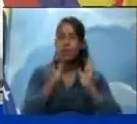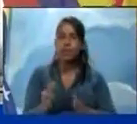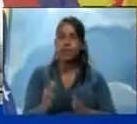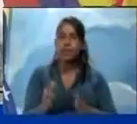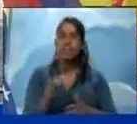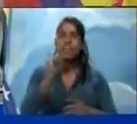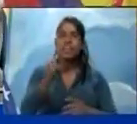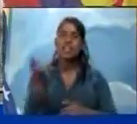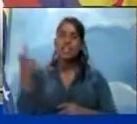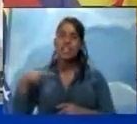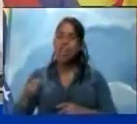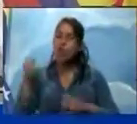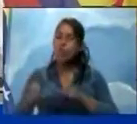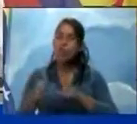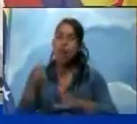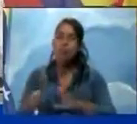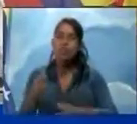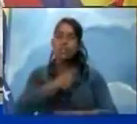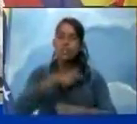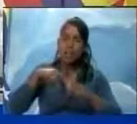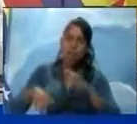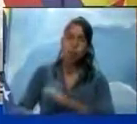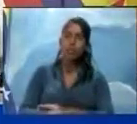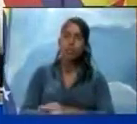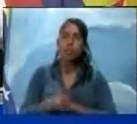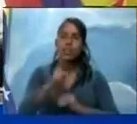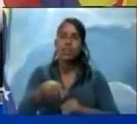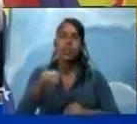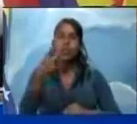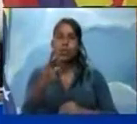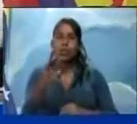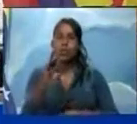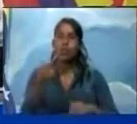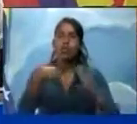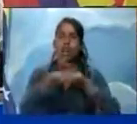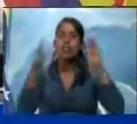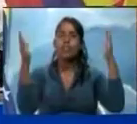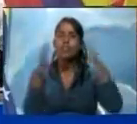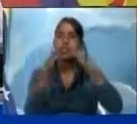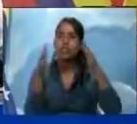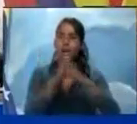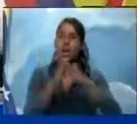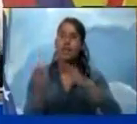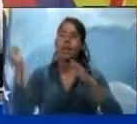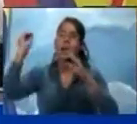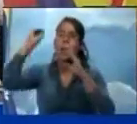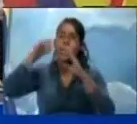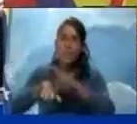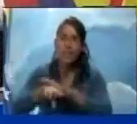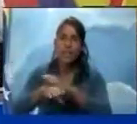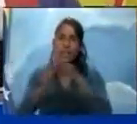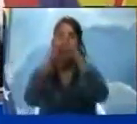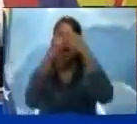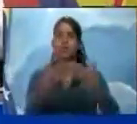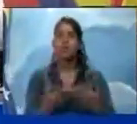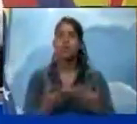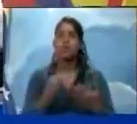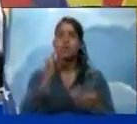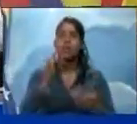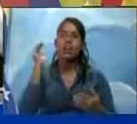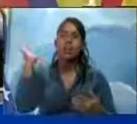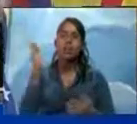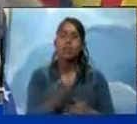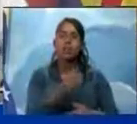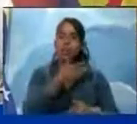Y tienen una bolsita en el bolsillo. Y cuando salen de su casa, meten la Biblia. Y